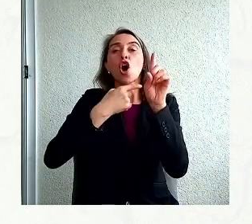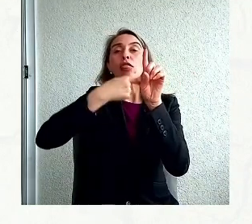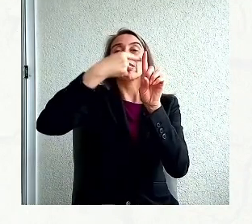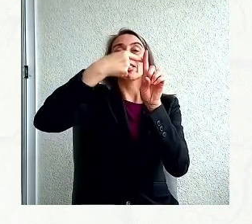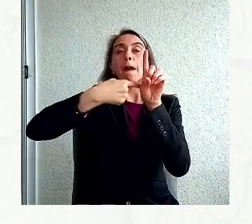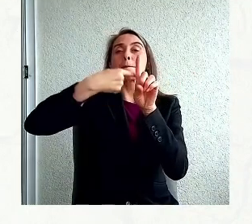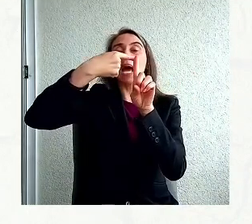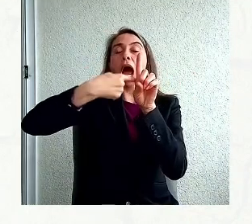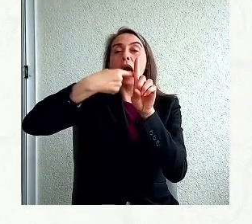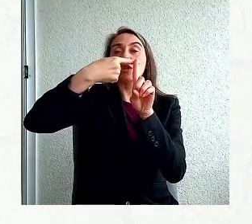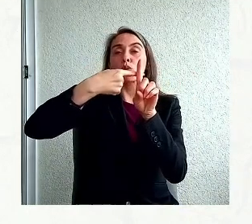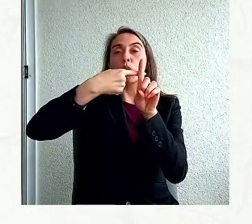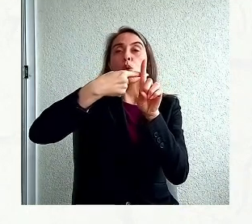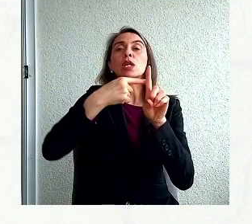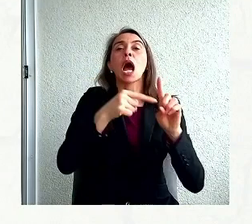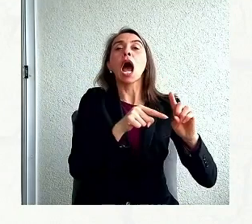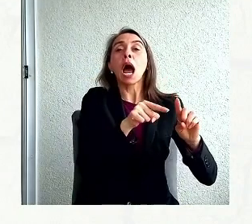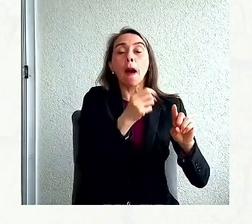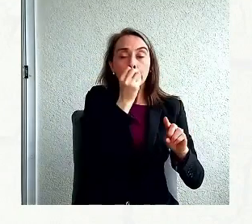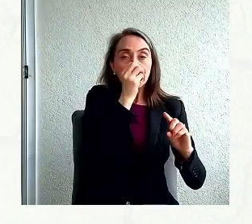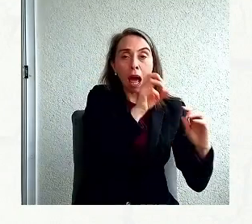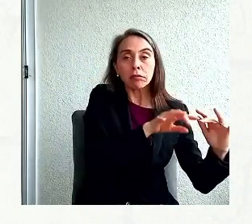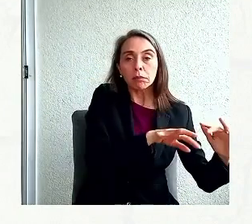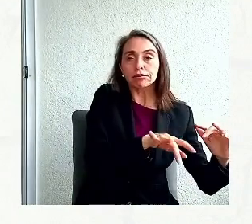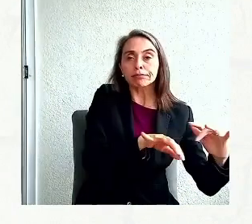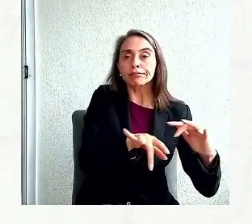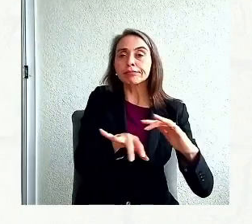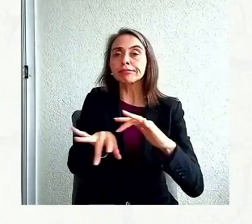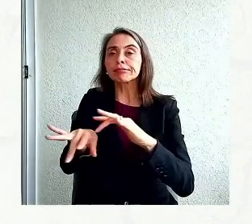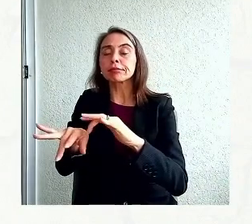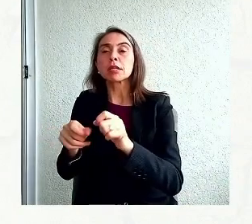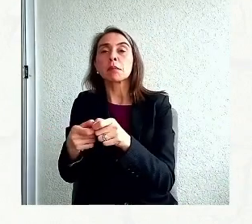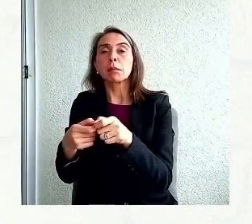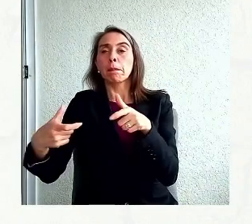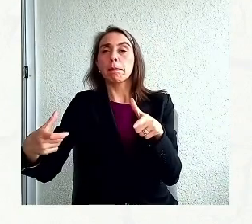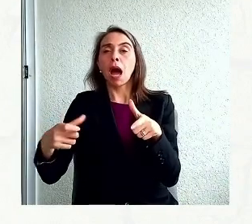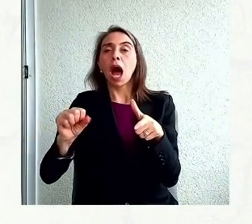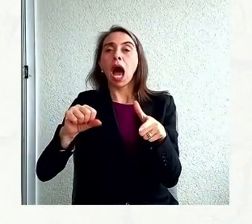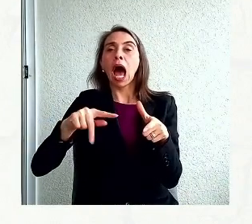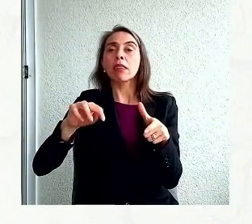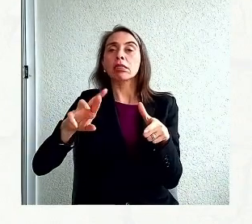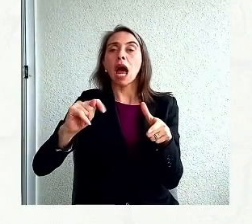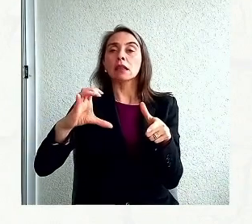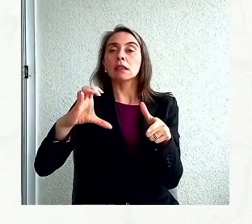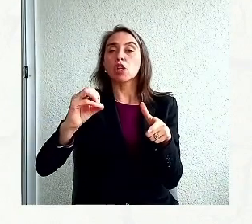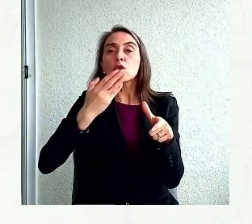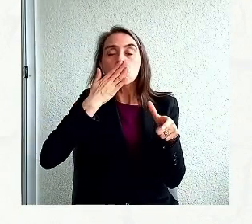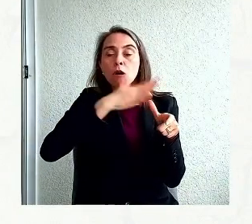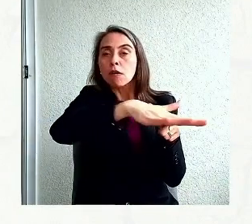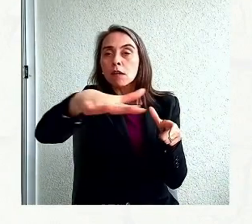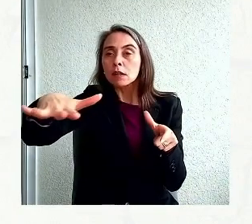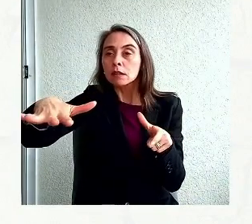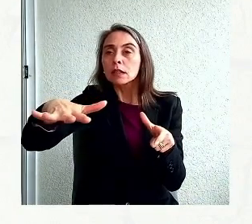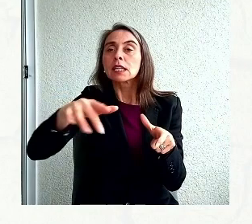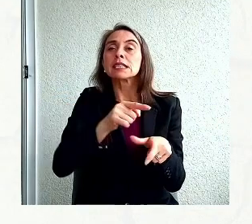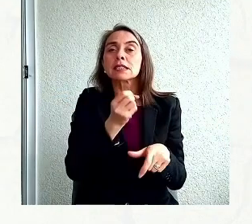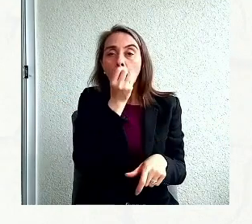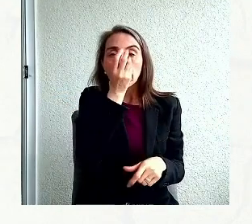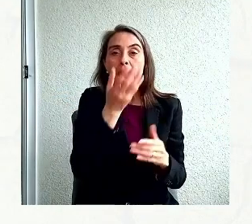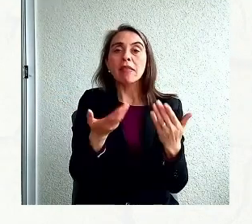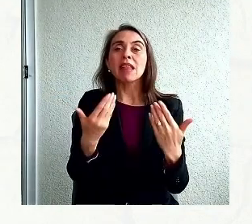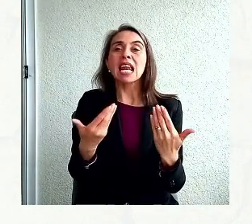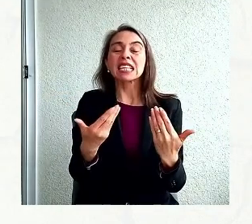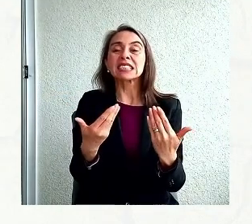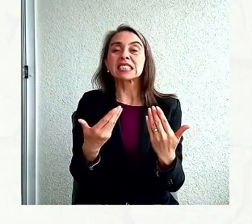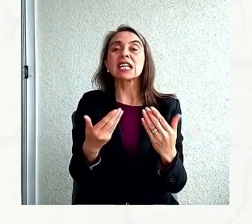antártico. En ese caso, esas plantas tendrían, digamos, también se verían favorecidas por el calentamiento climático con riesgo de transformarse en invasoras.